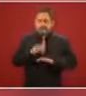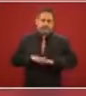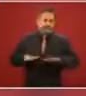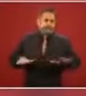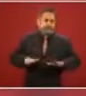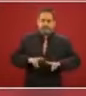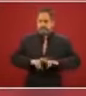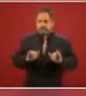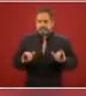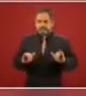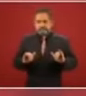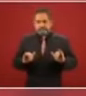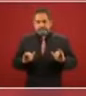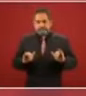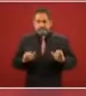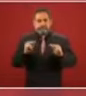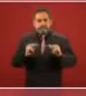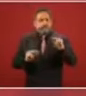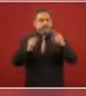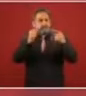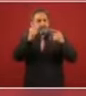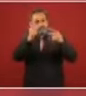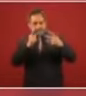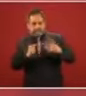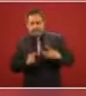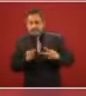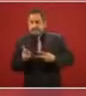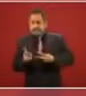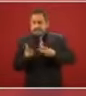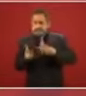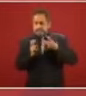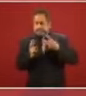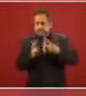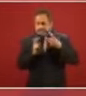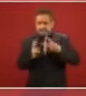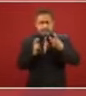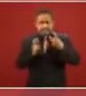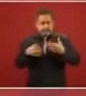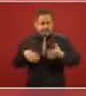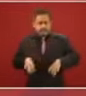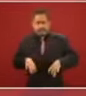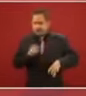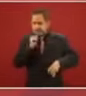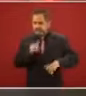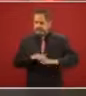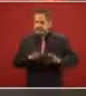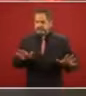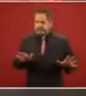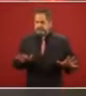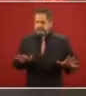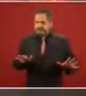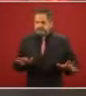en ningún nivel de la escala social. No es porque